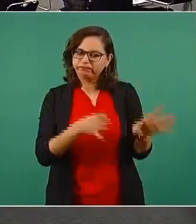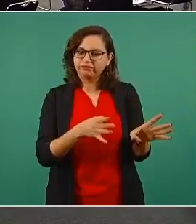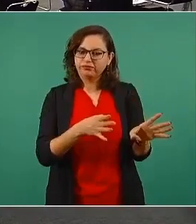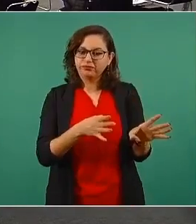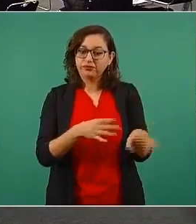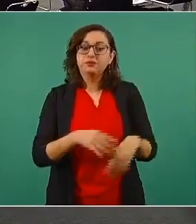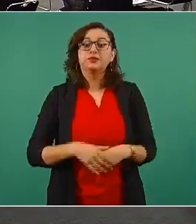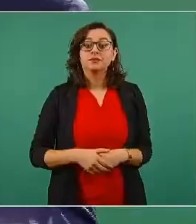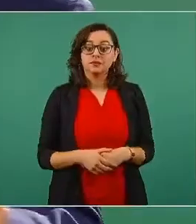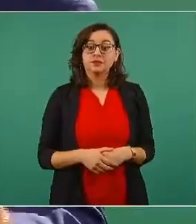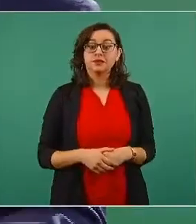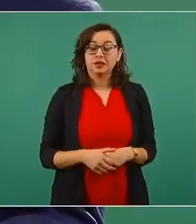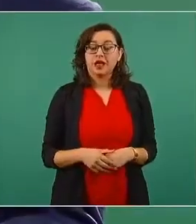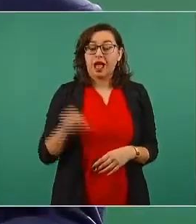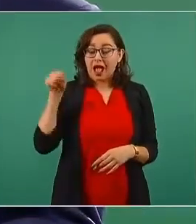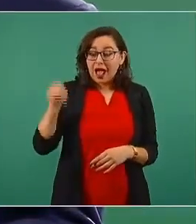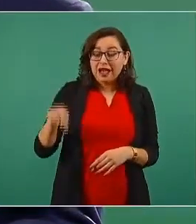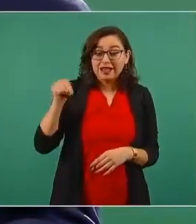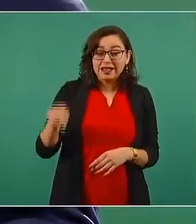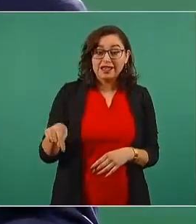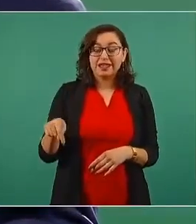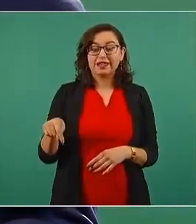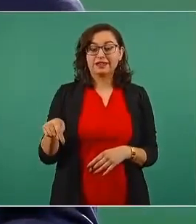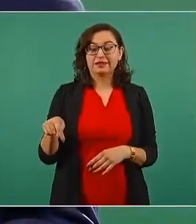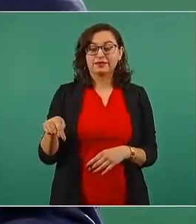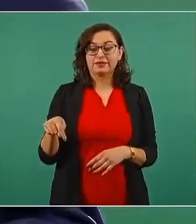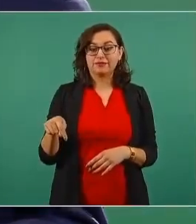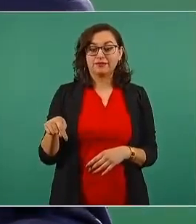Ahí fue donde llegó